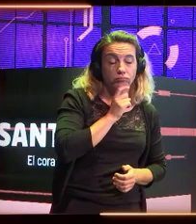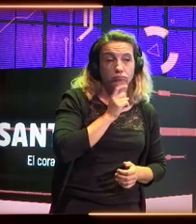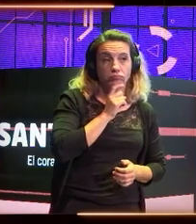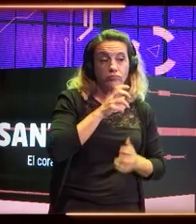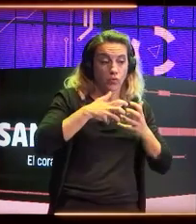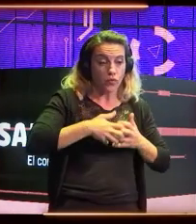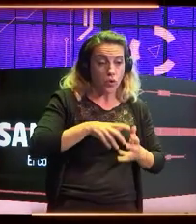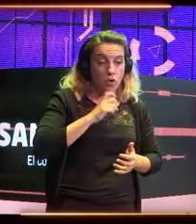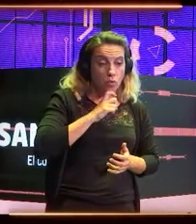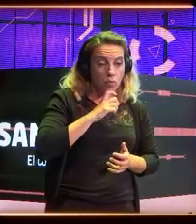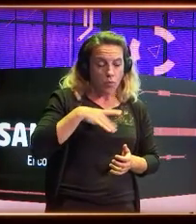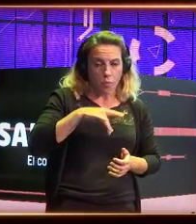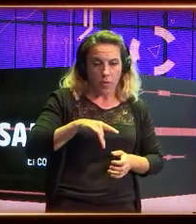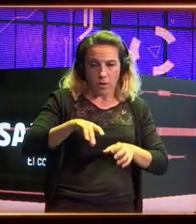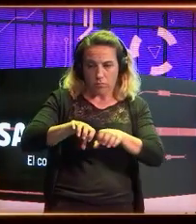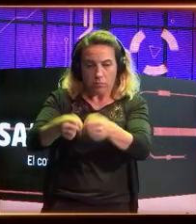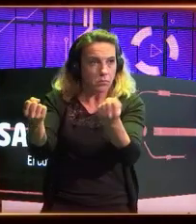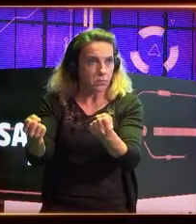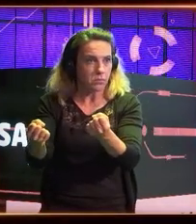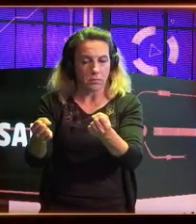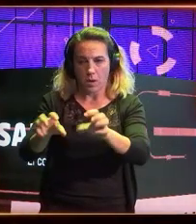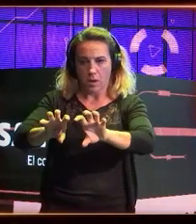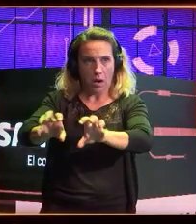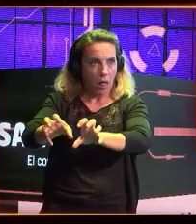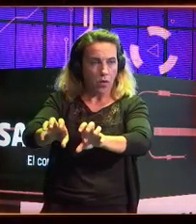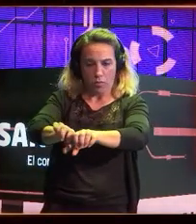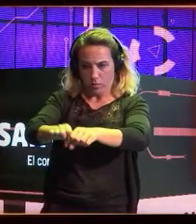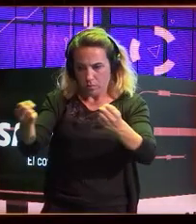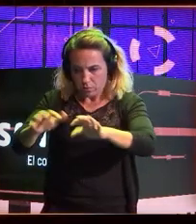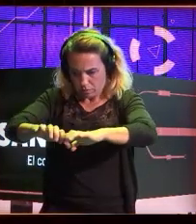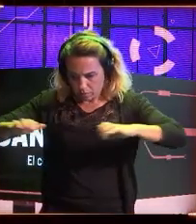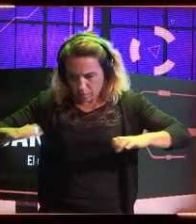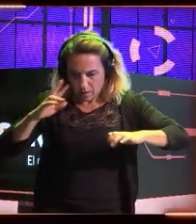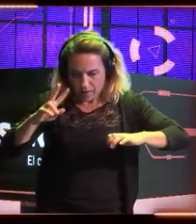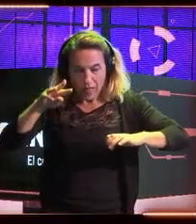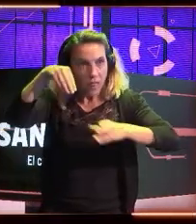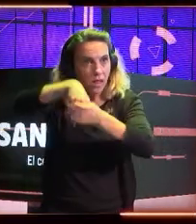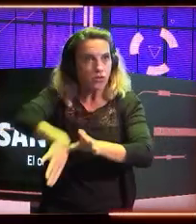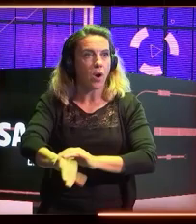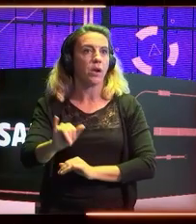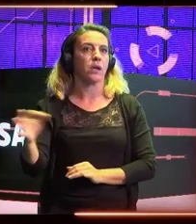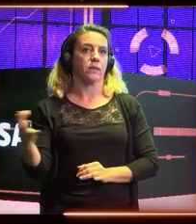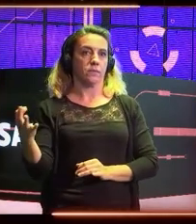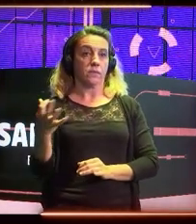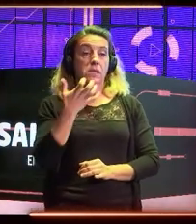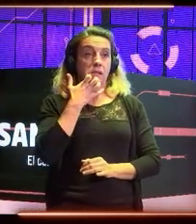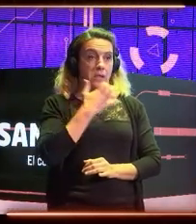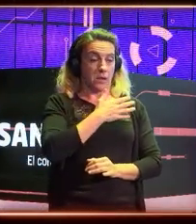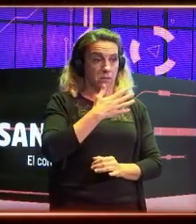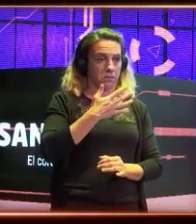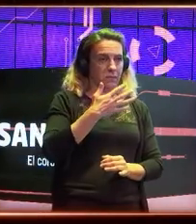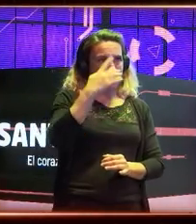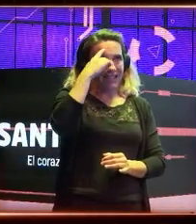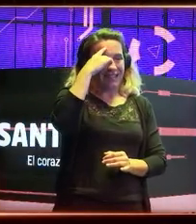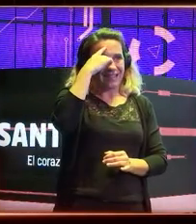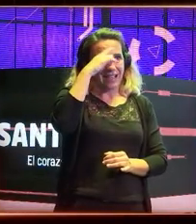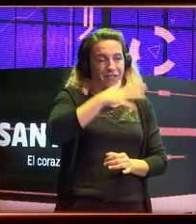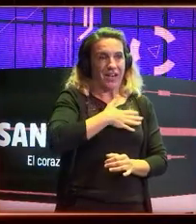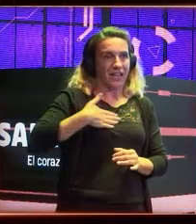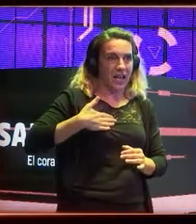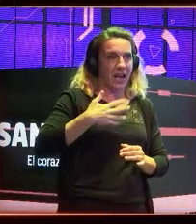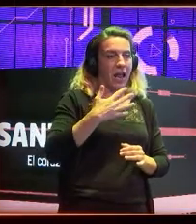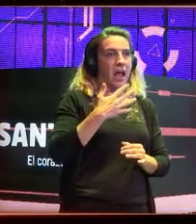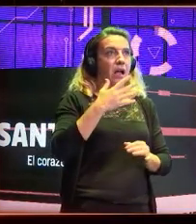allí y romperlo no por ejemplo una radio La rompes y ver lo que hay interior pero si quieres saber cómo funciona algo que no puedes tocar eh Por